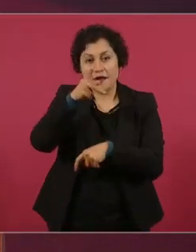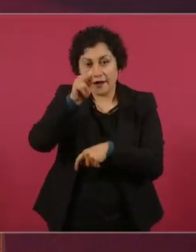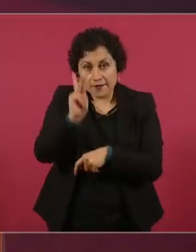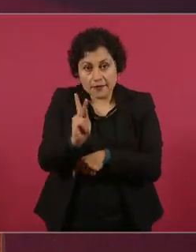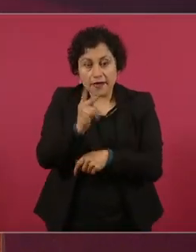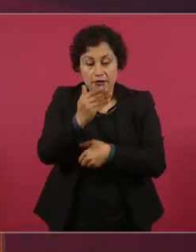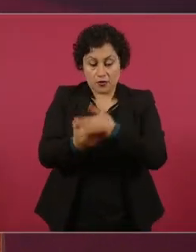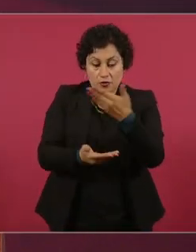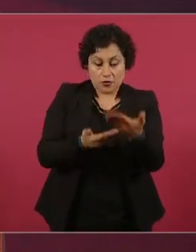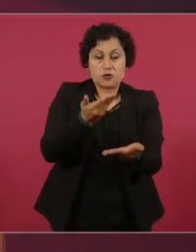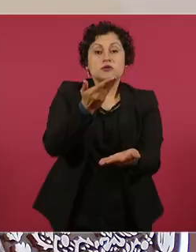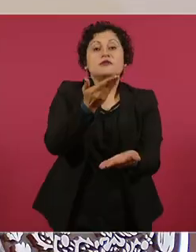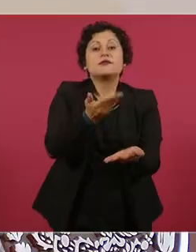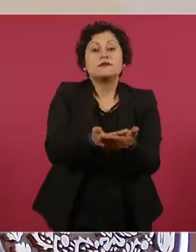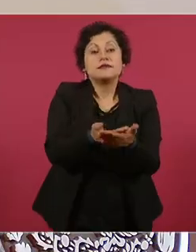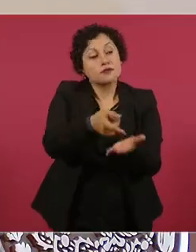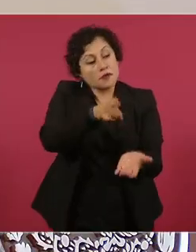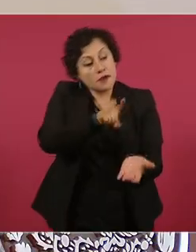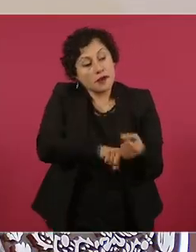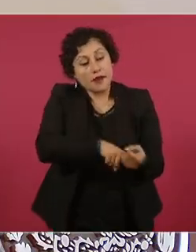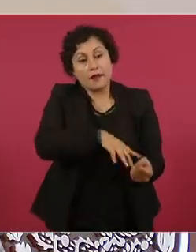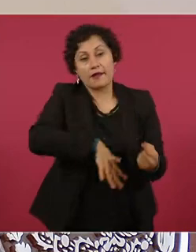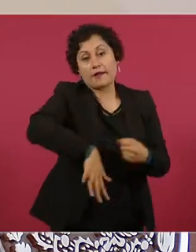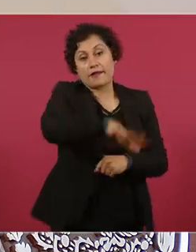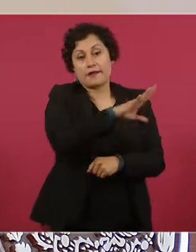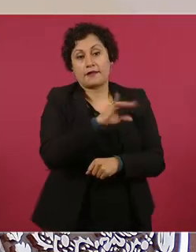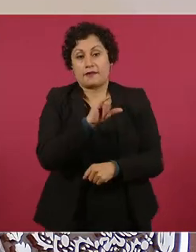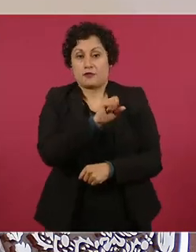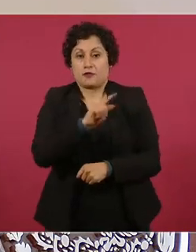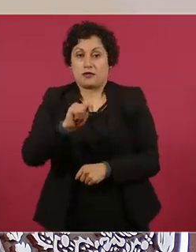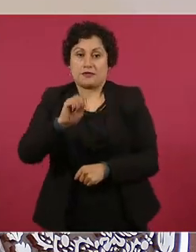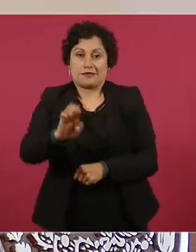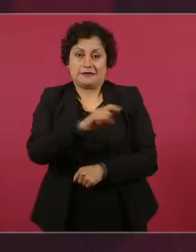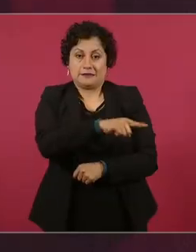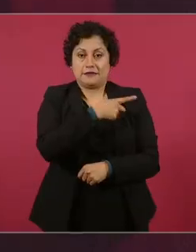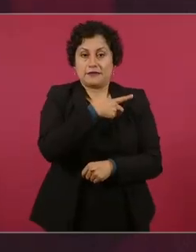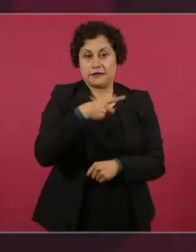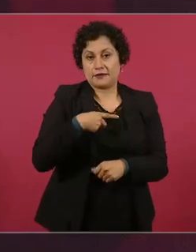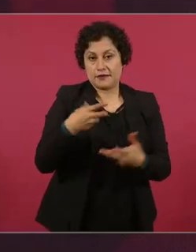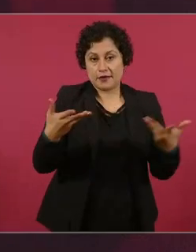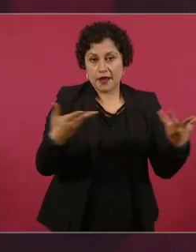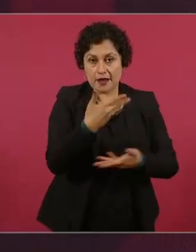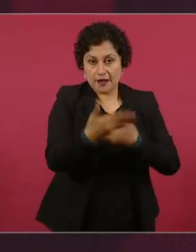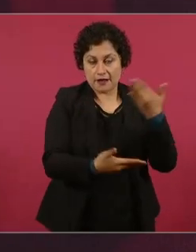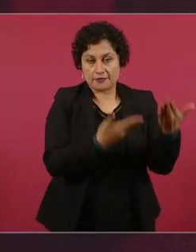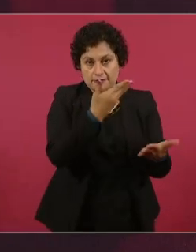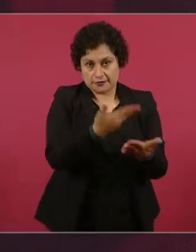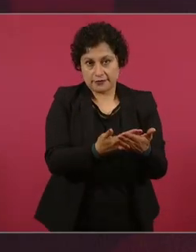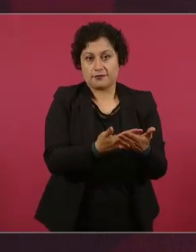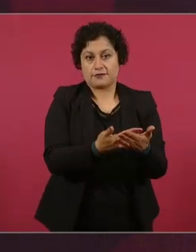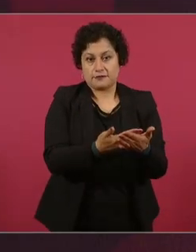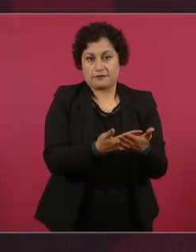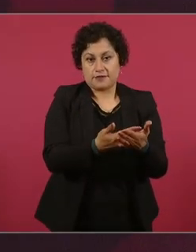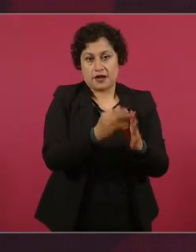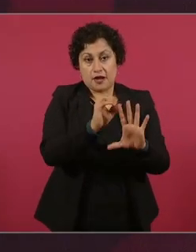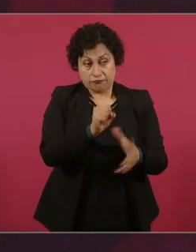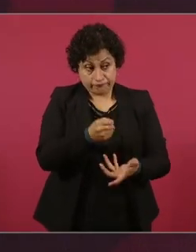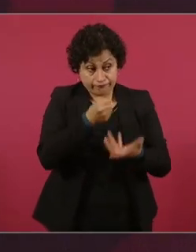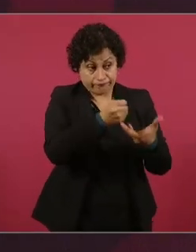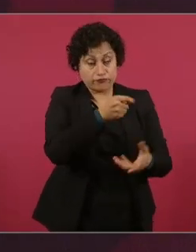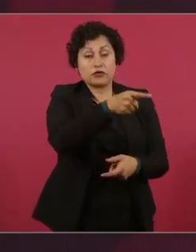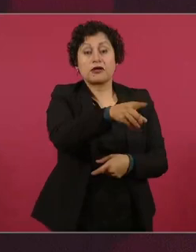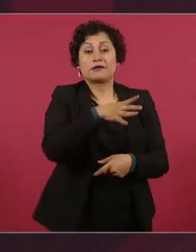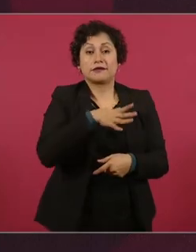recurso que tenga el Issste alcance para dar un mejor y más